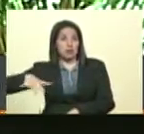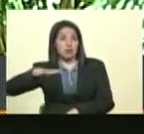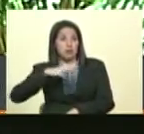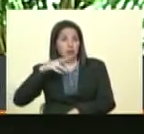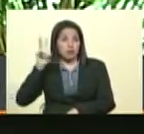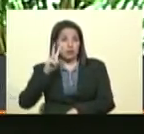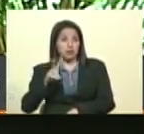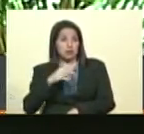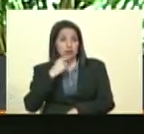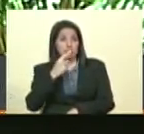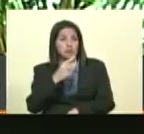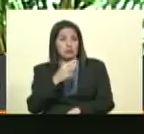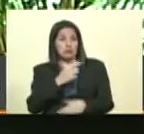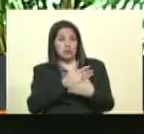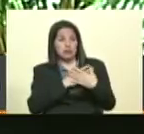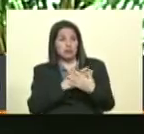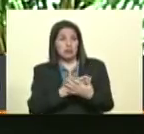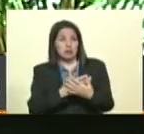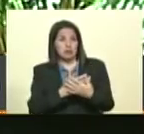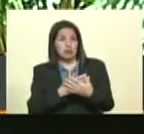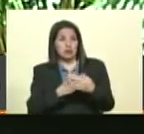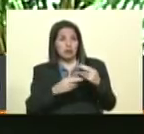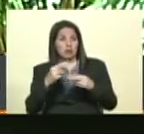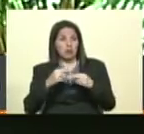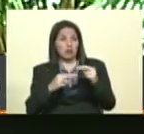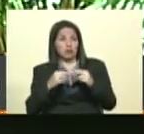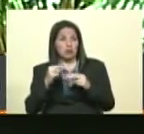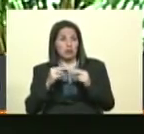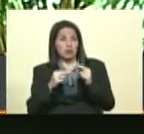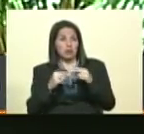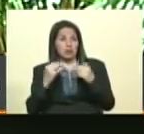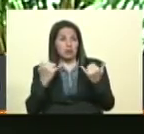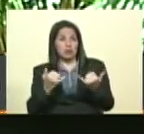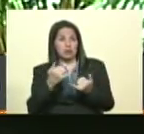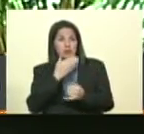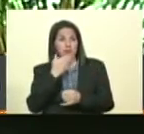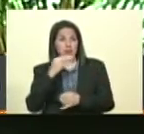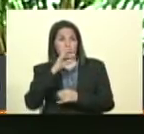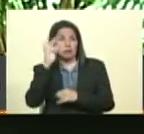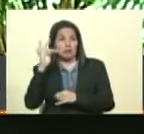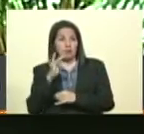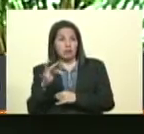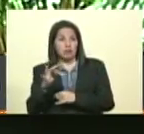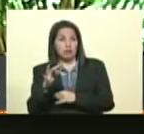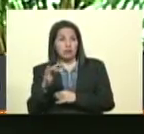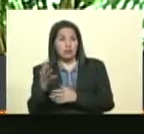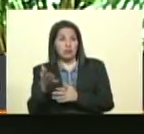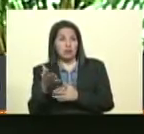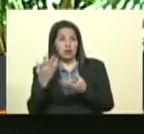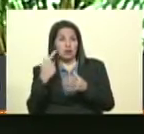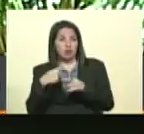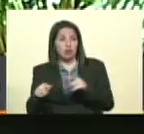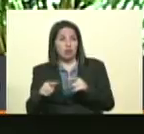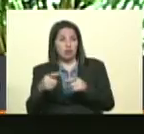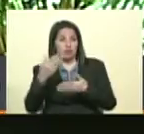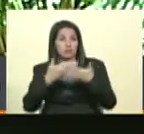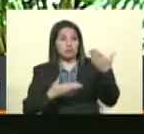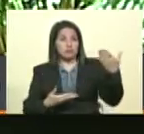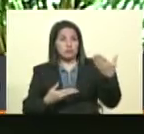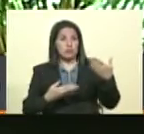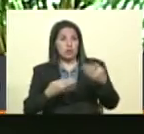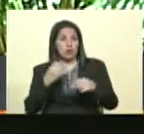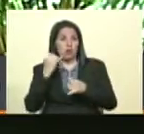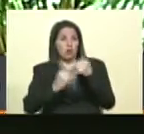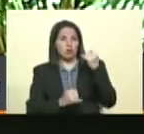que contribuya a construir formas organizadas del pueblo venezolano como aparecen en el marco de esta convención. Un